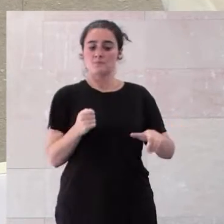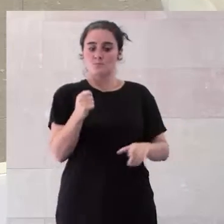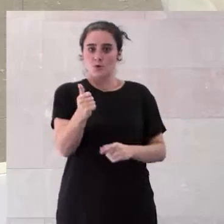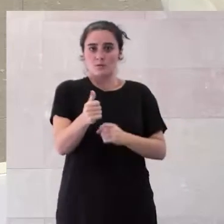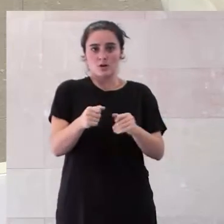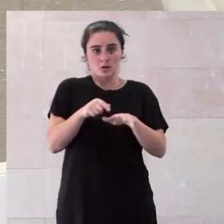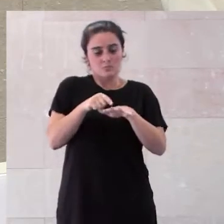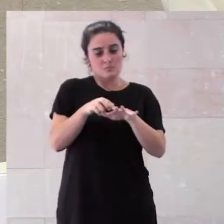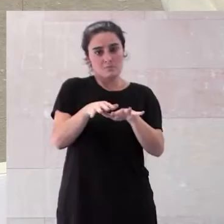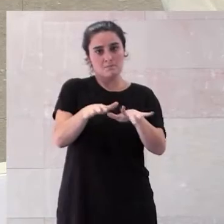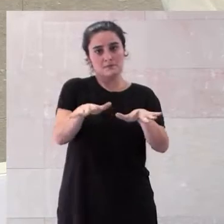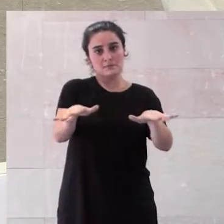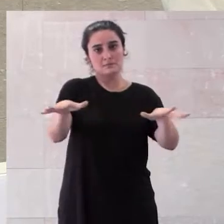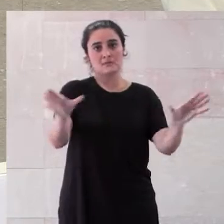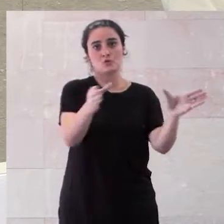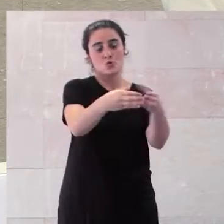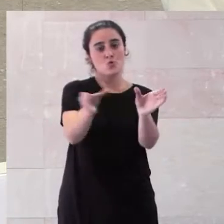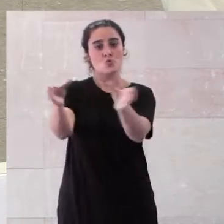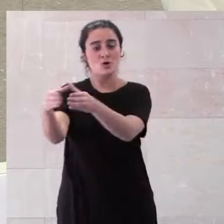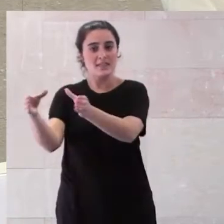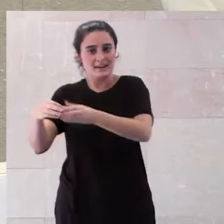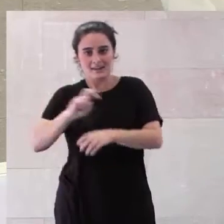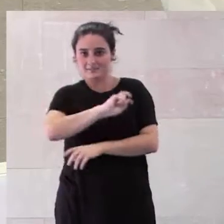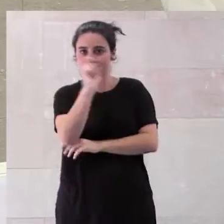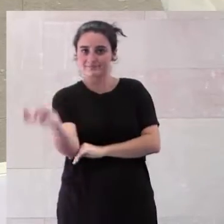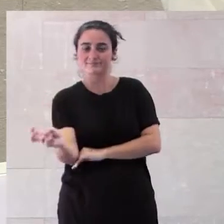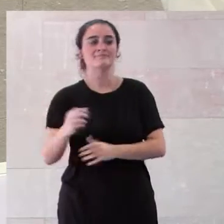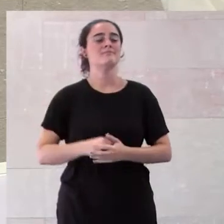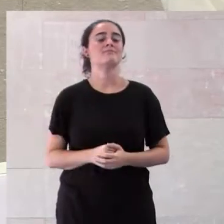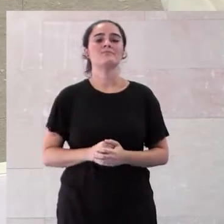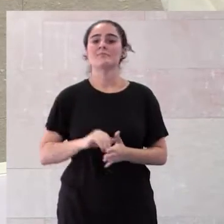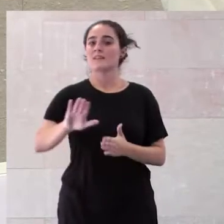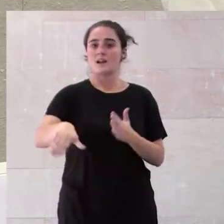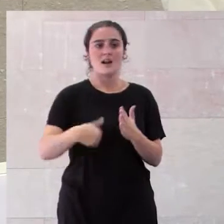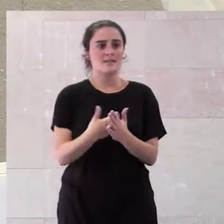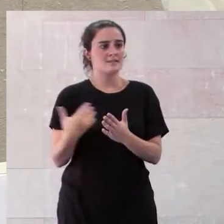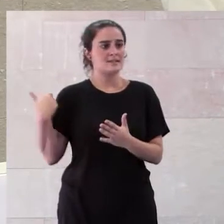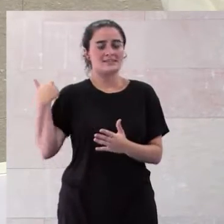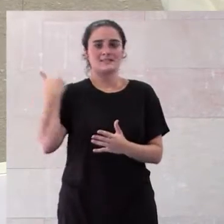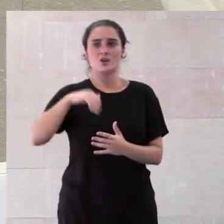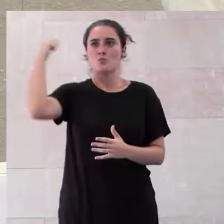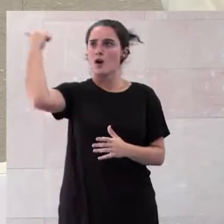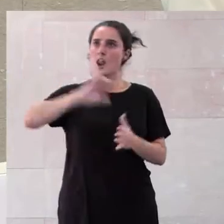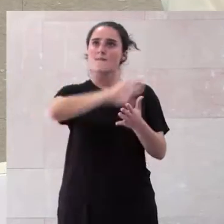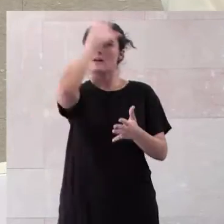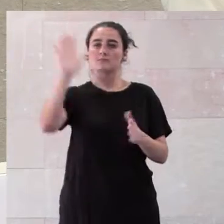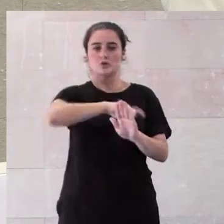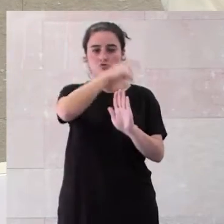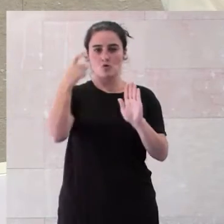paulatinamente al resto de cuadrillas de nuestro territorio histórico hasta alcanzar la totalidad del territorio histórico de Álava.